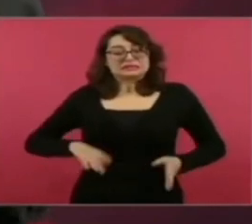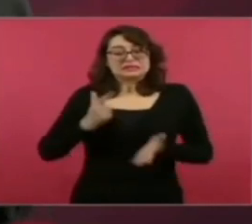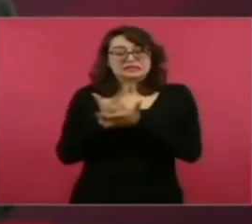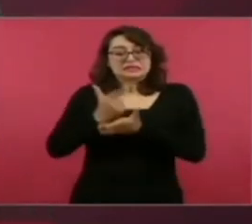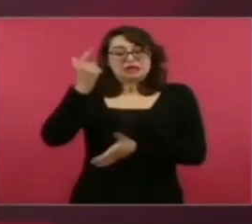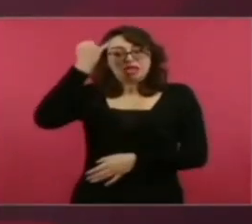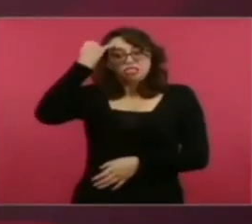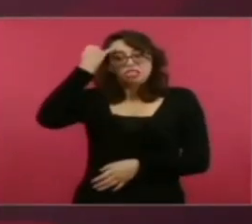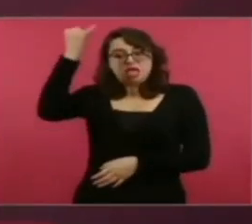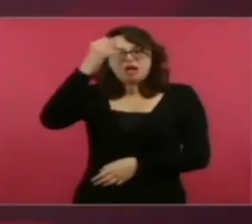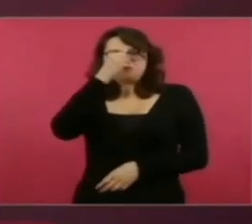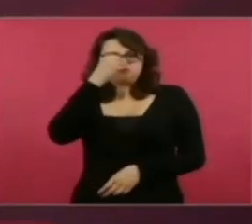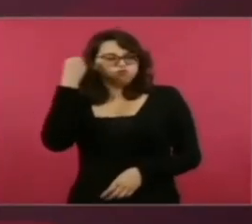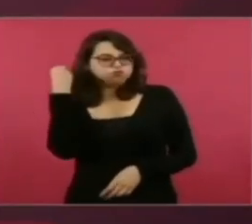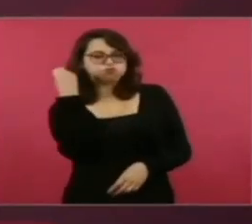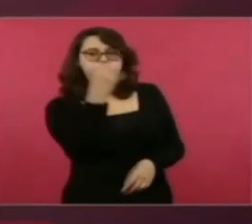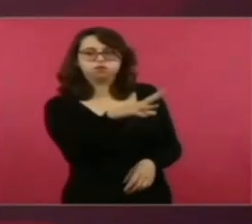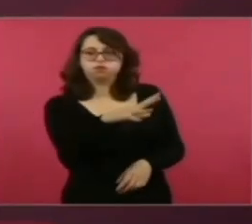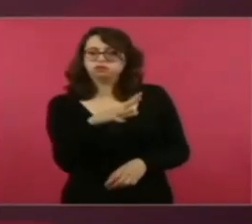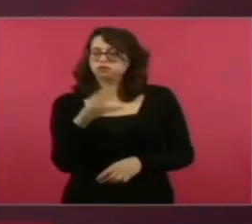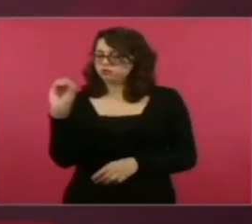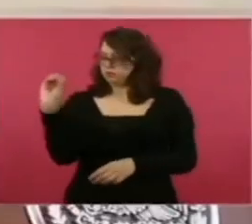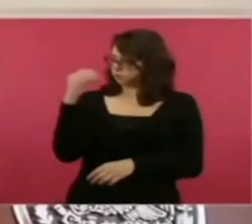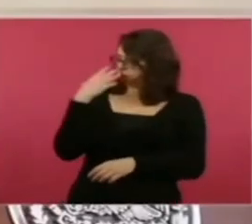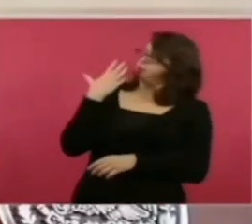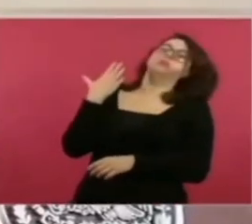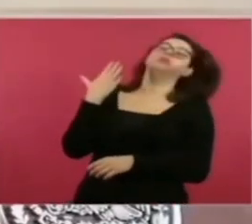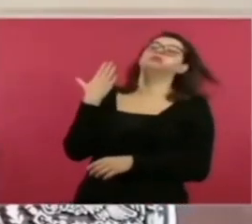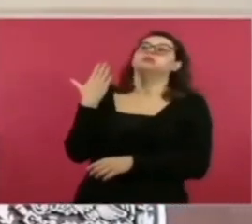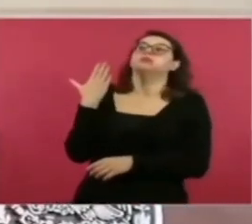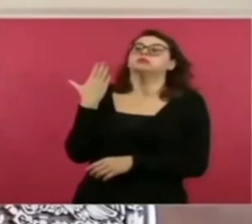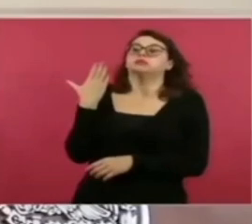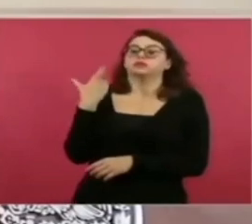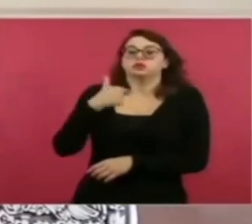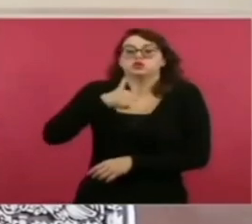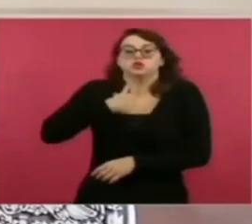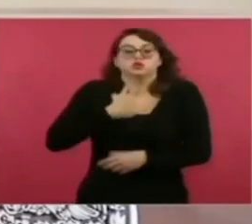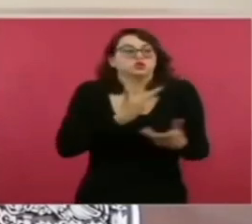Pero, ¿a qué tribunal acudo yo?